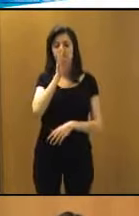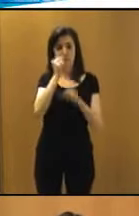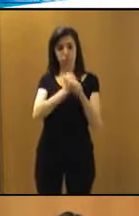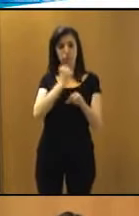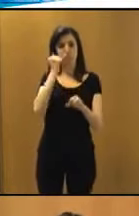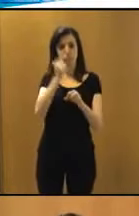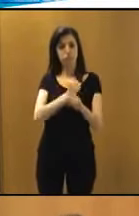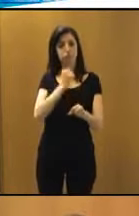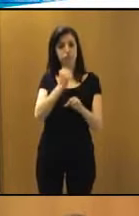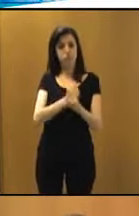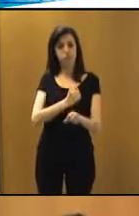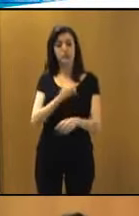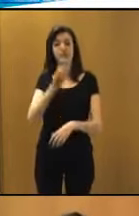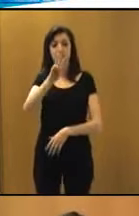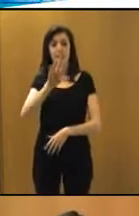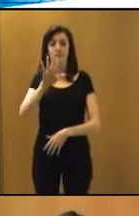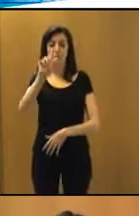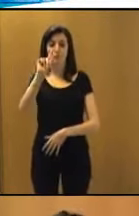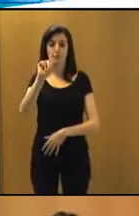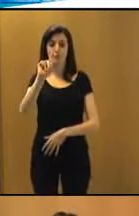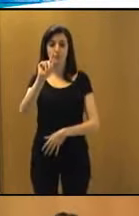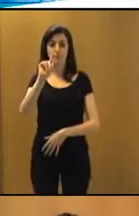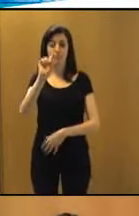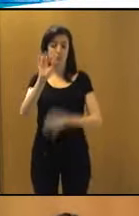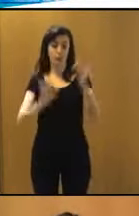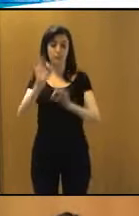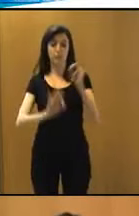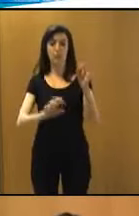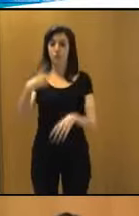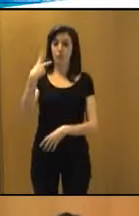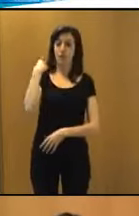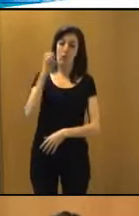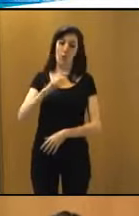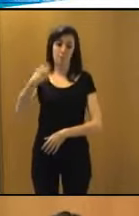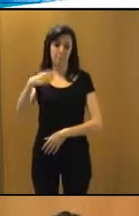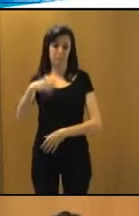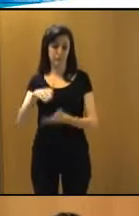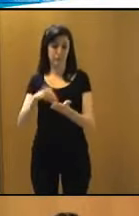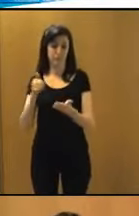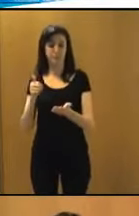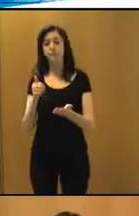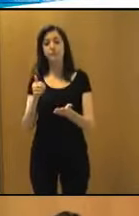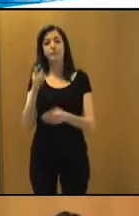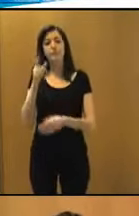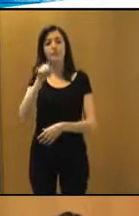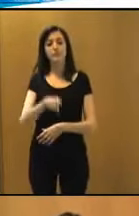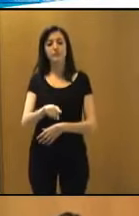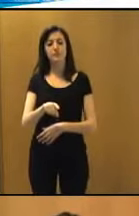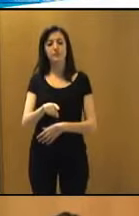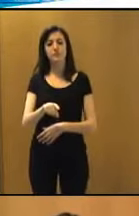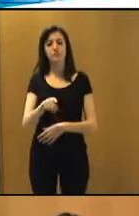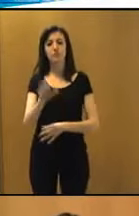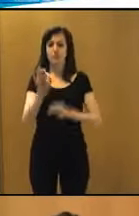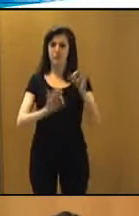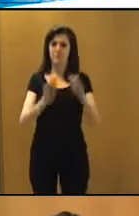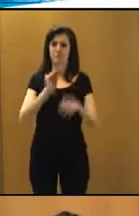35,8% todavía trabaja. Tenemos otro 35% que es jubilado o pensionista y